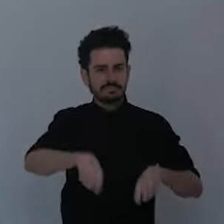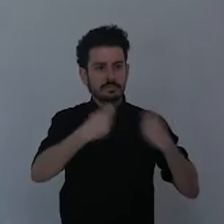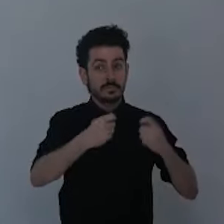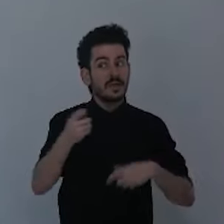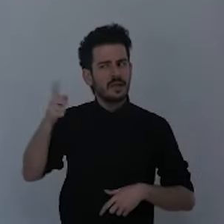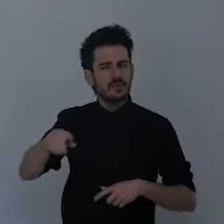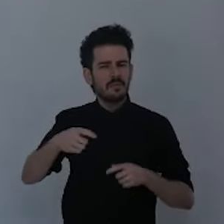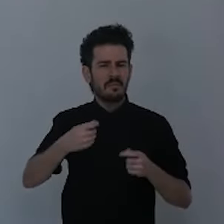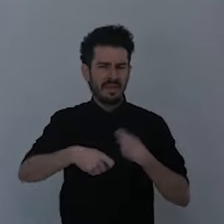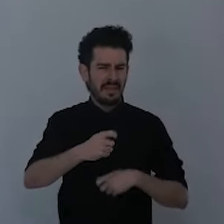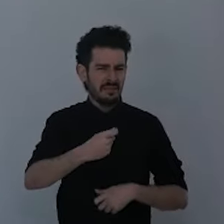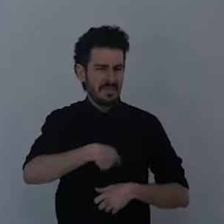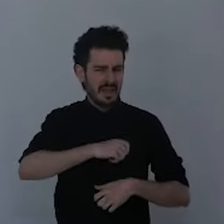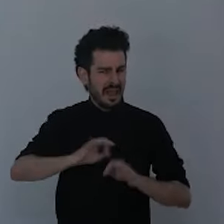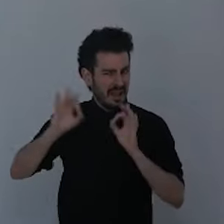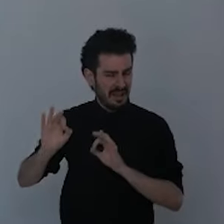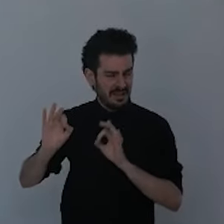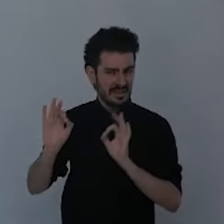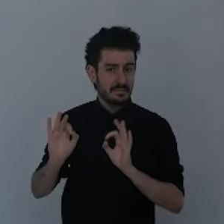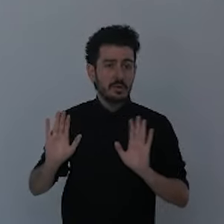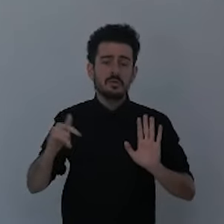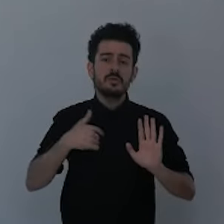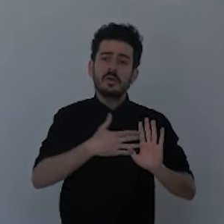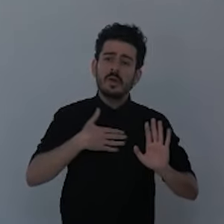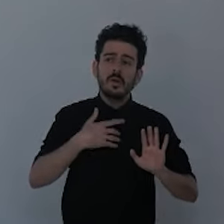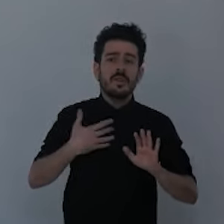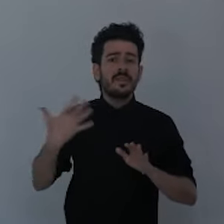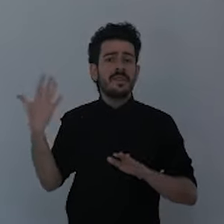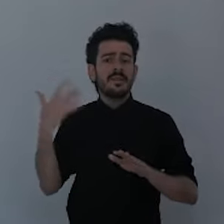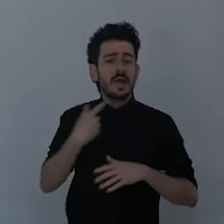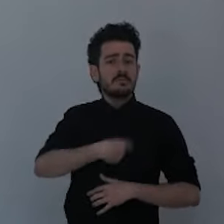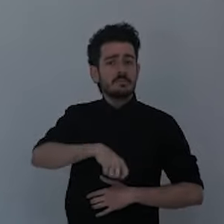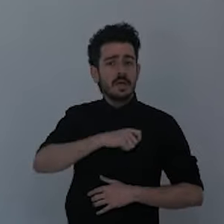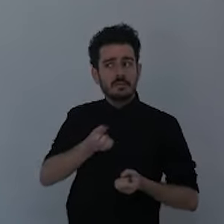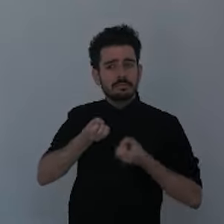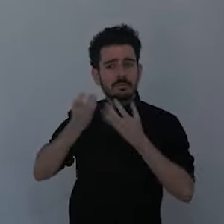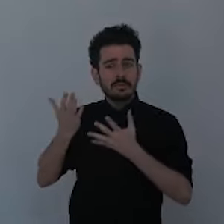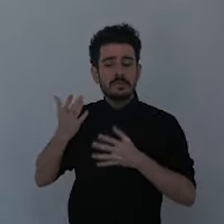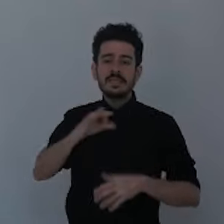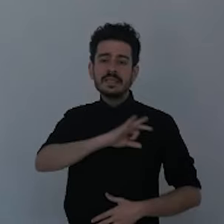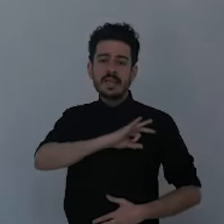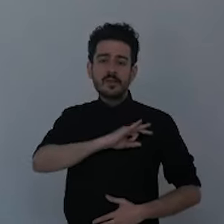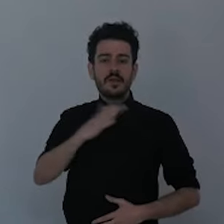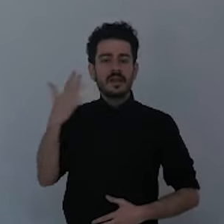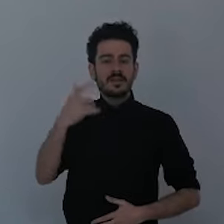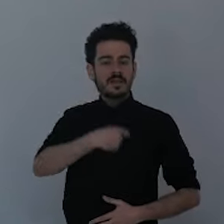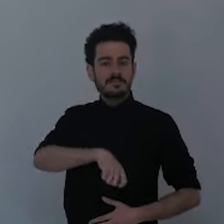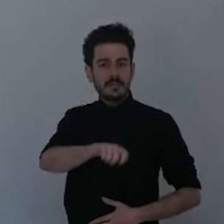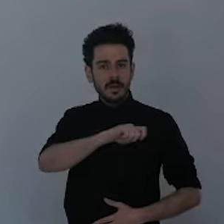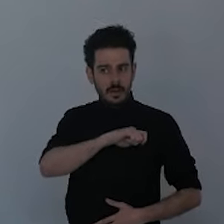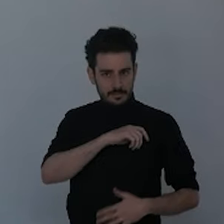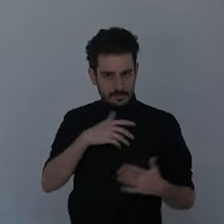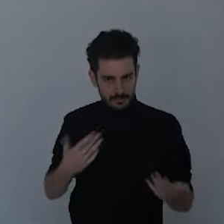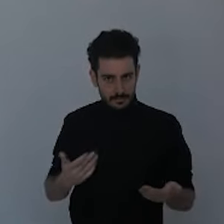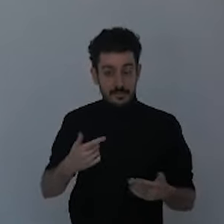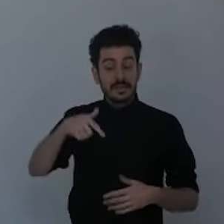Yo solo quiero mandar un mensaje a la derecha española. Señores de la derecha española, España no